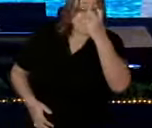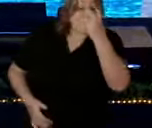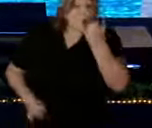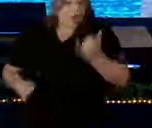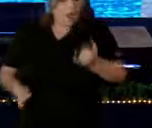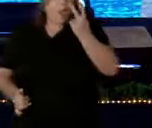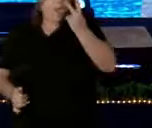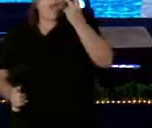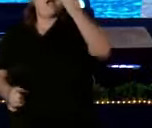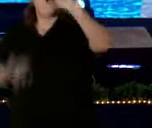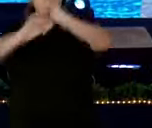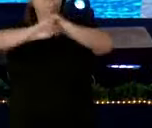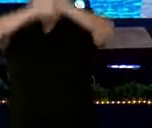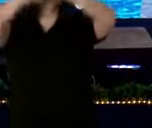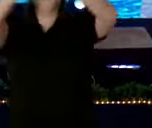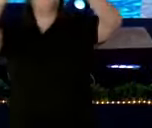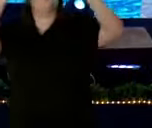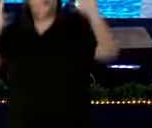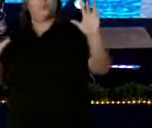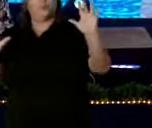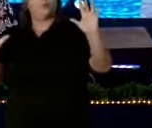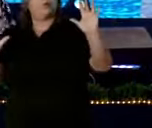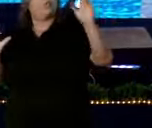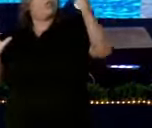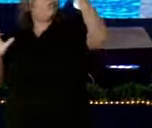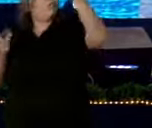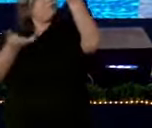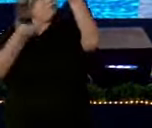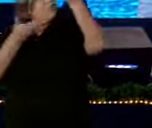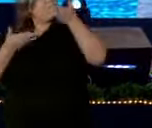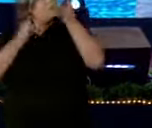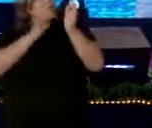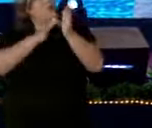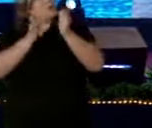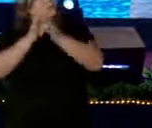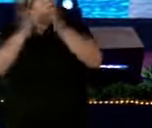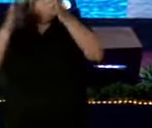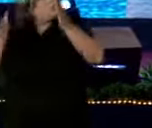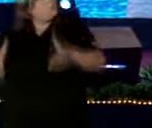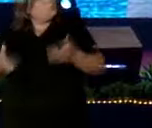luz gloriosa que me dio Jesús.